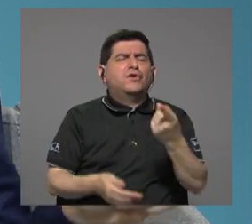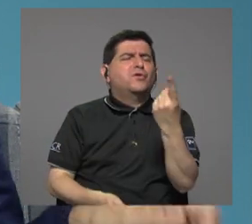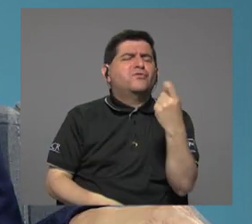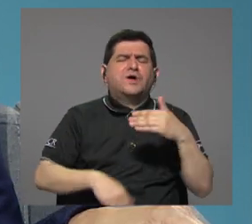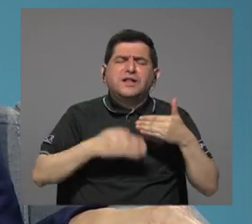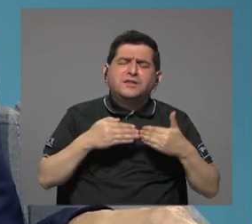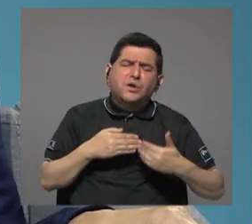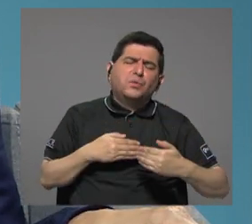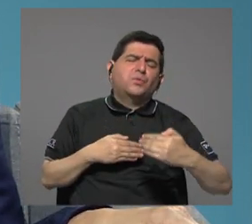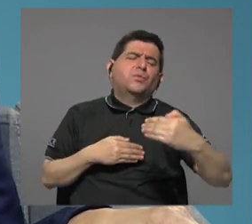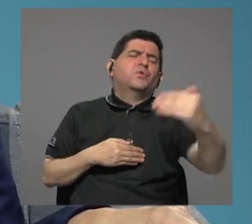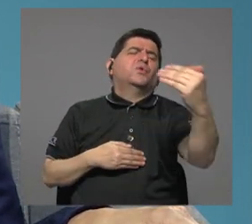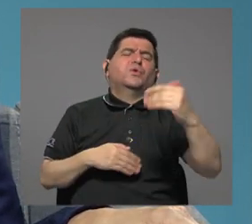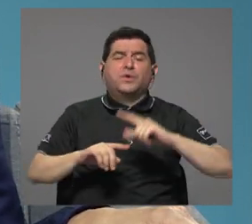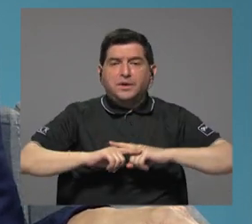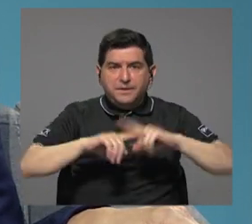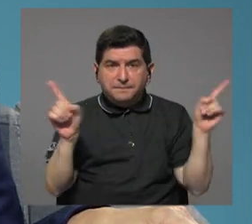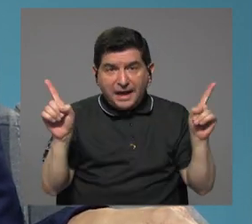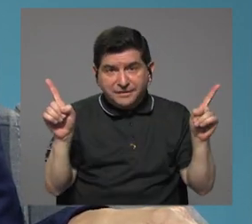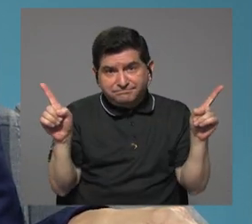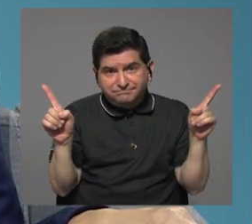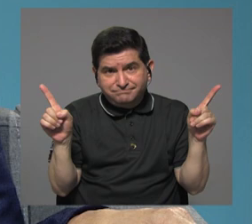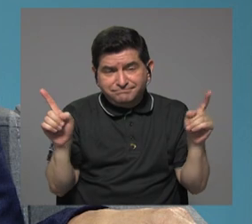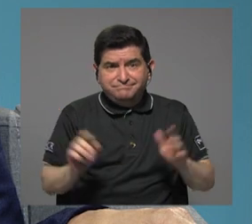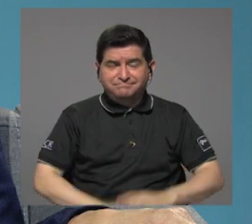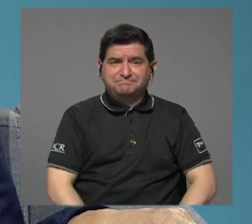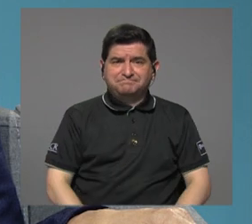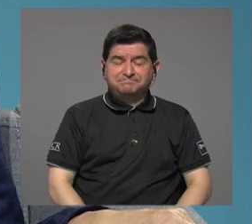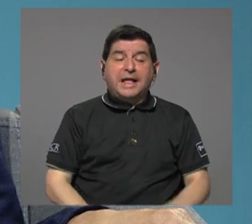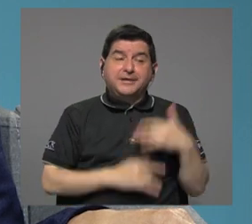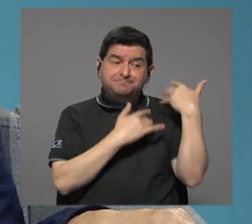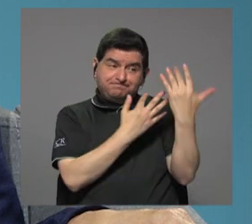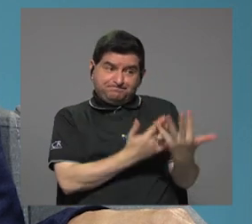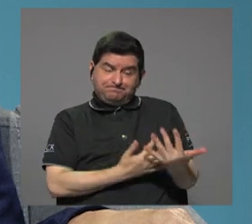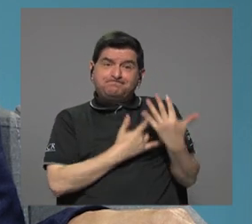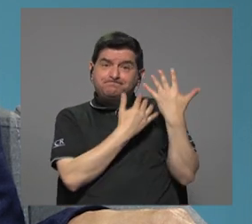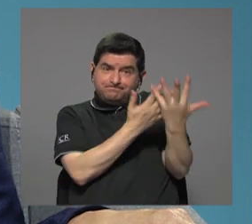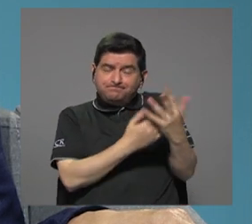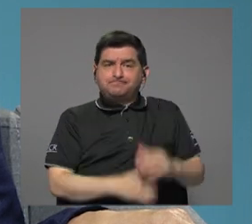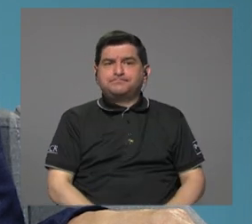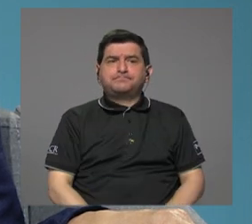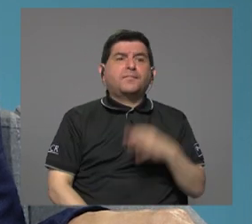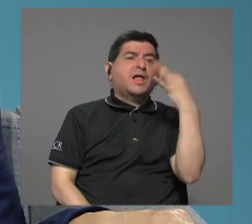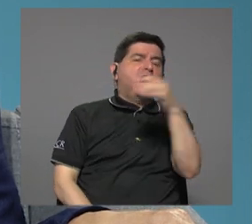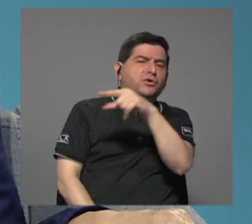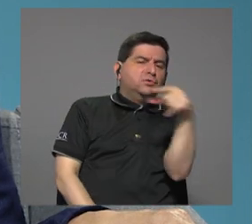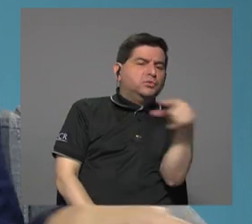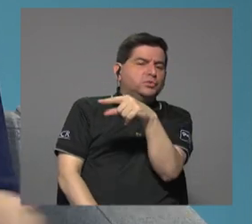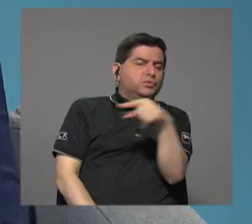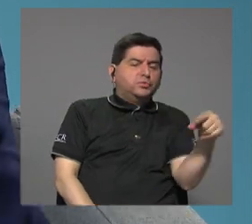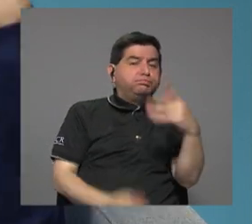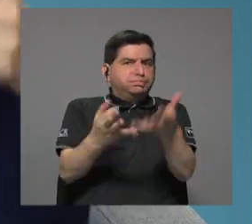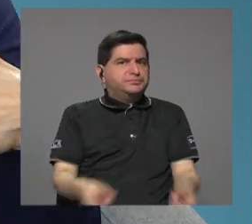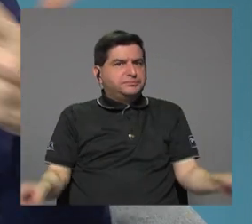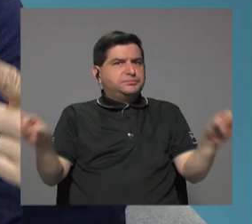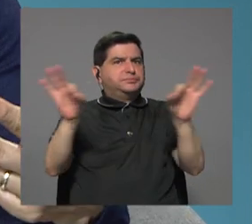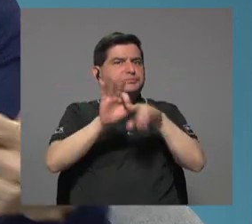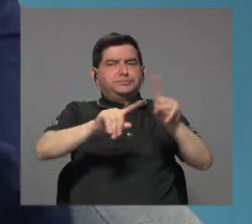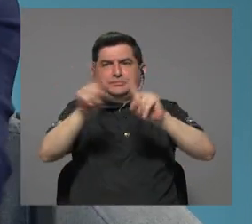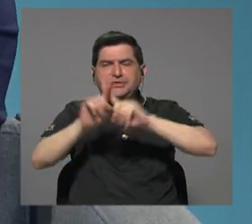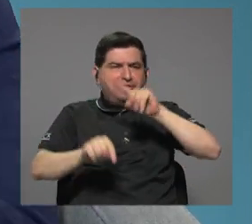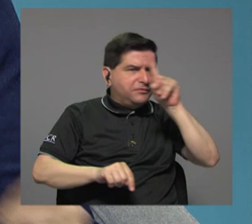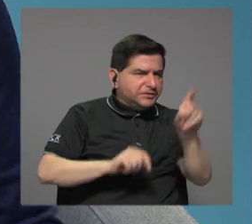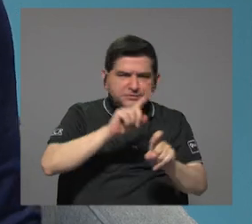muchísimo todavía pero bueno hay que esperar efectivamente en las próximas semanas para ser fundamentales las distintas